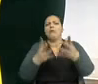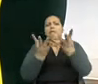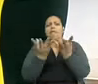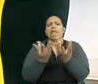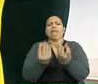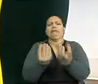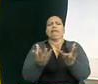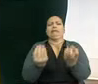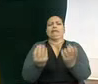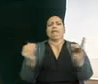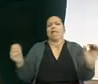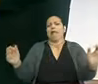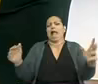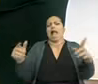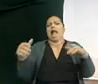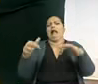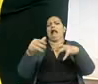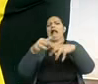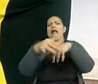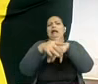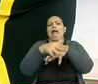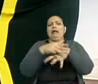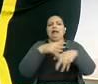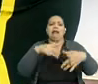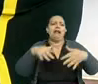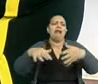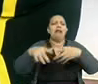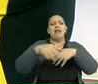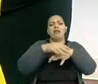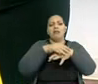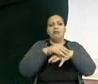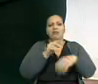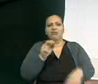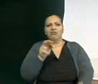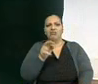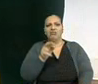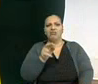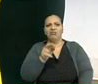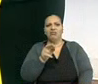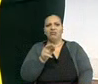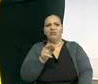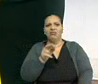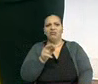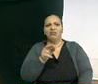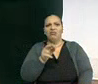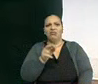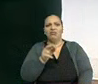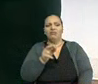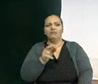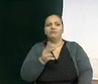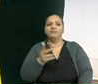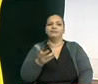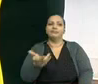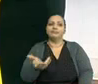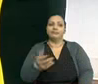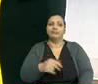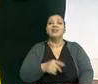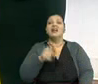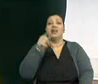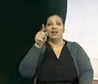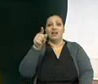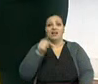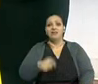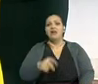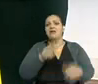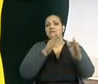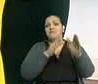que la entrada de la 8. Procesión parecía. Yo decía, ¿qué estoy viendo en Guayaquil? Era Perú. Sí. Y ahora, el repunte de fallecidos,